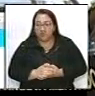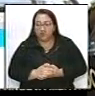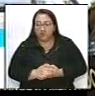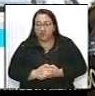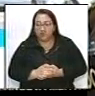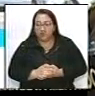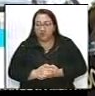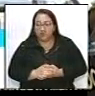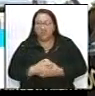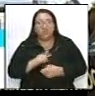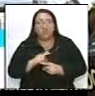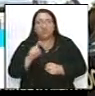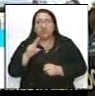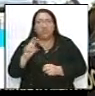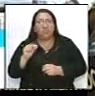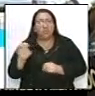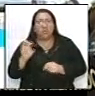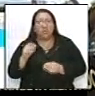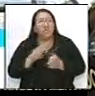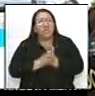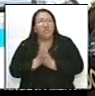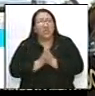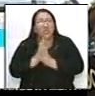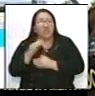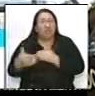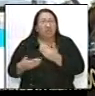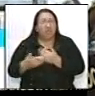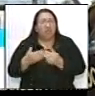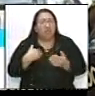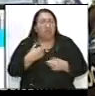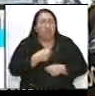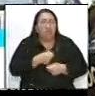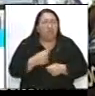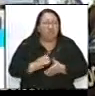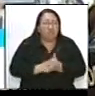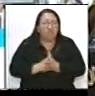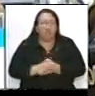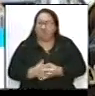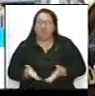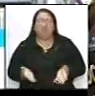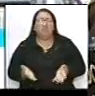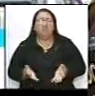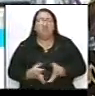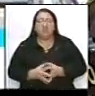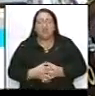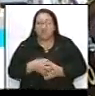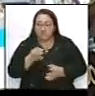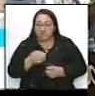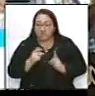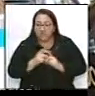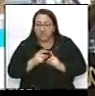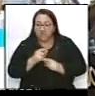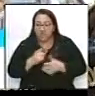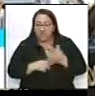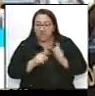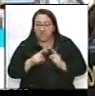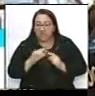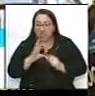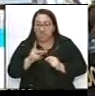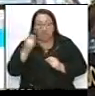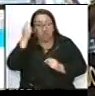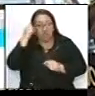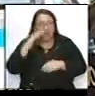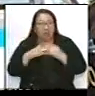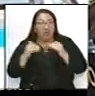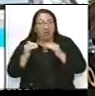no hace que yo tenga intereses subalternos, porque siempre hay un dicho que dice que cada ladrón piensa que